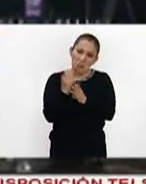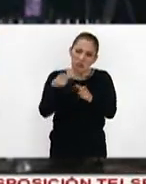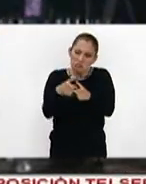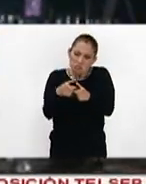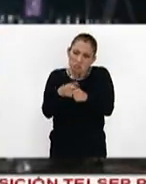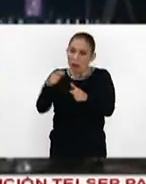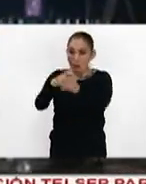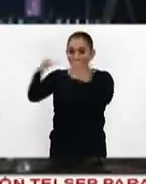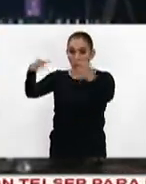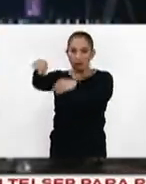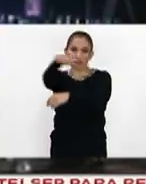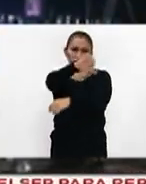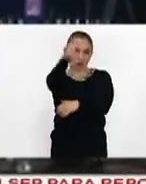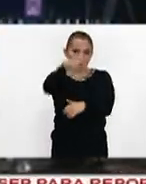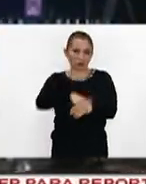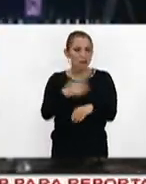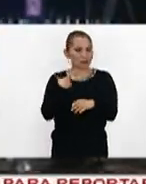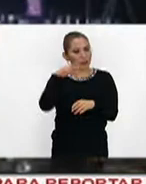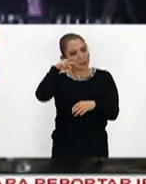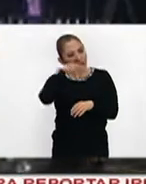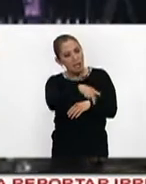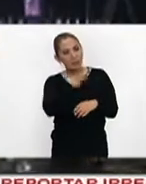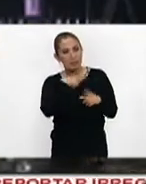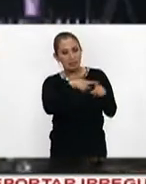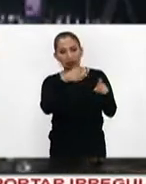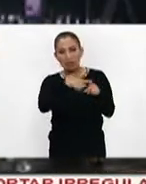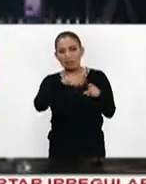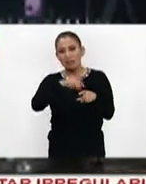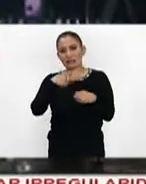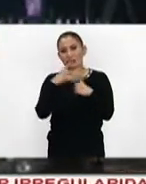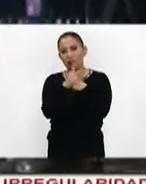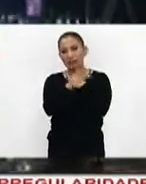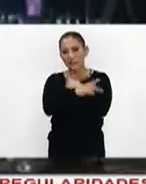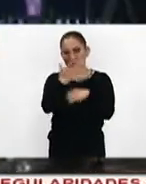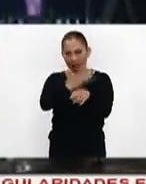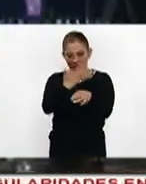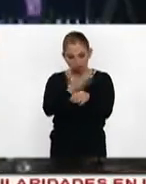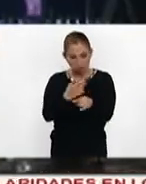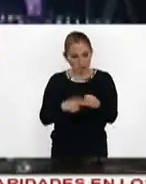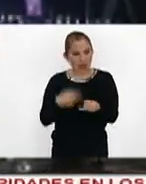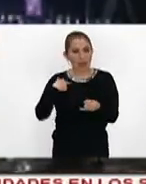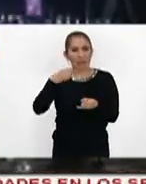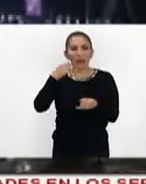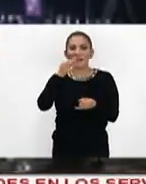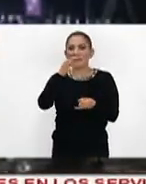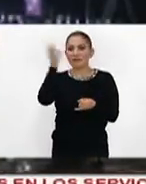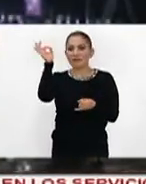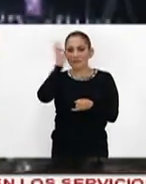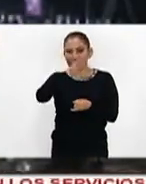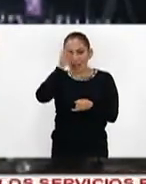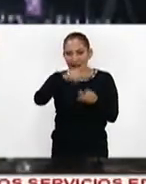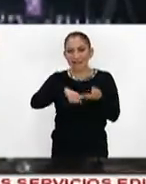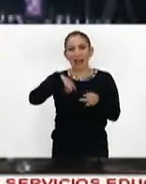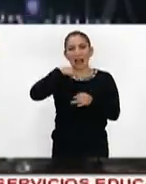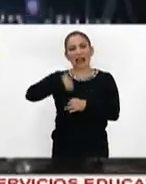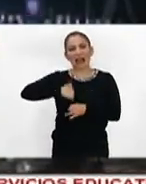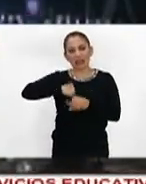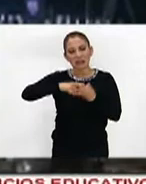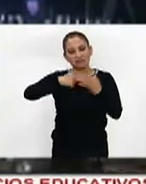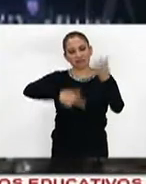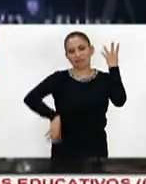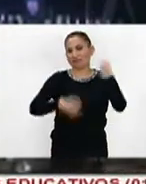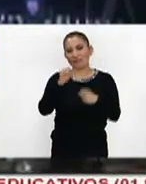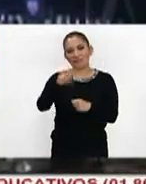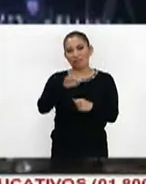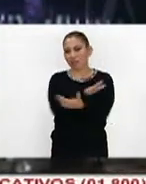numerosas, considerando las amplias delegaciones de países como Estados Unidos, Finlandia, Canadá, en fin, países